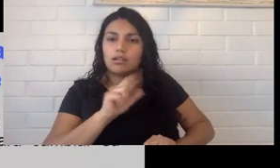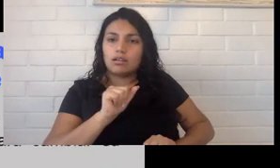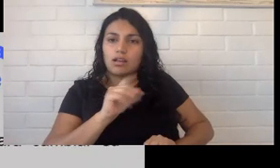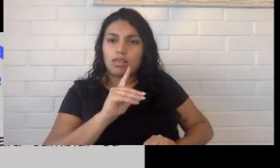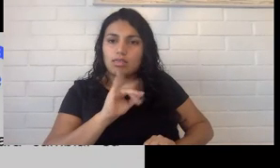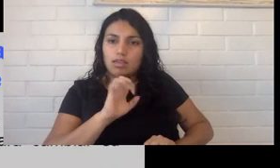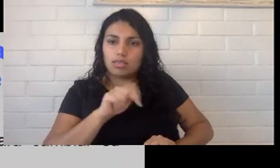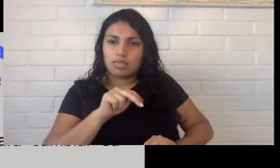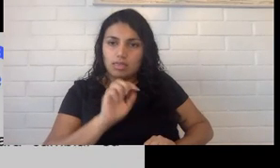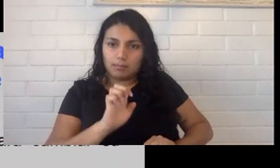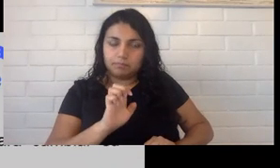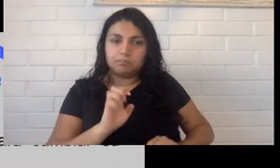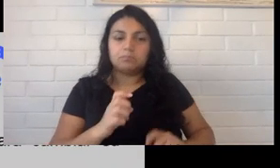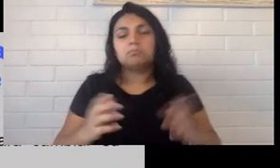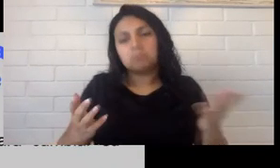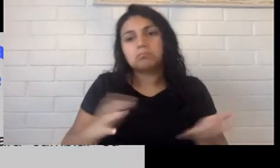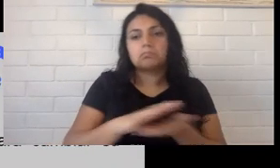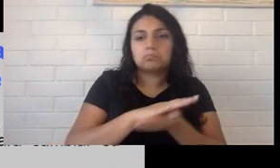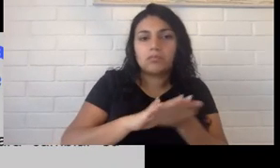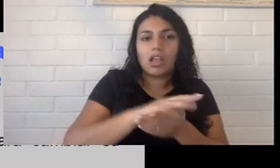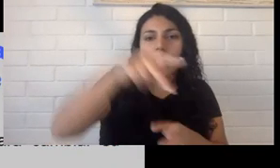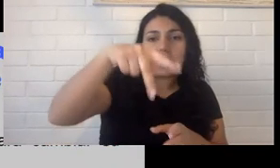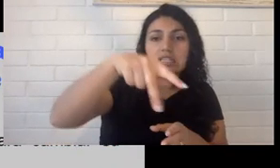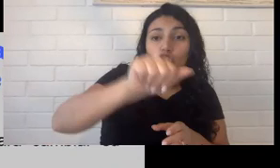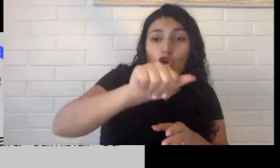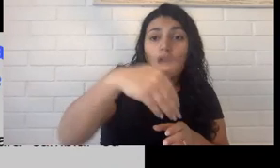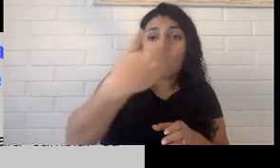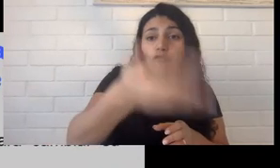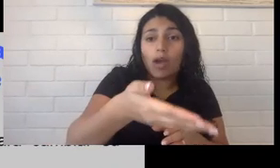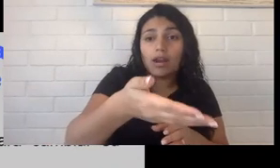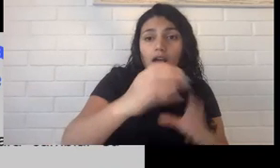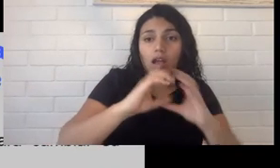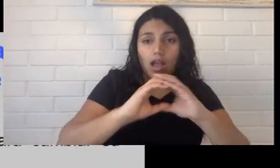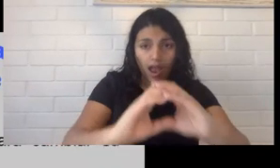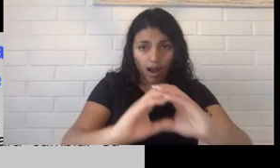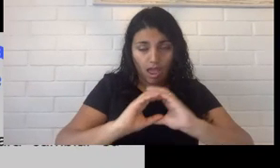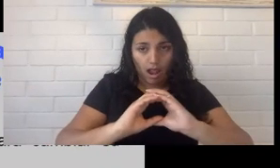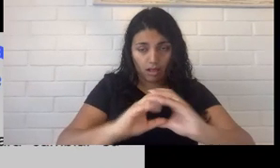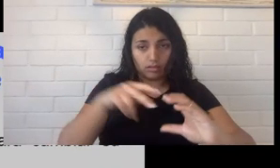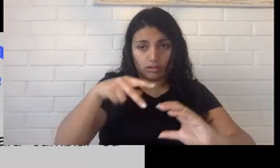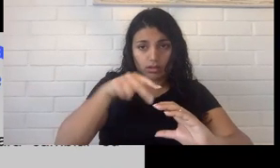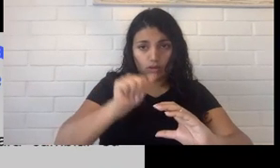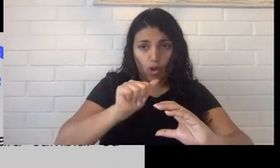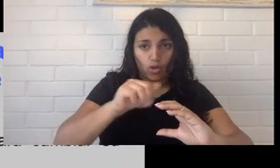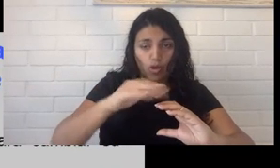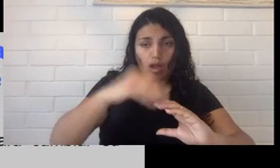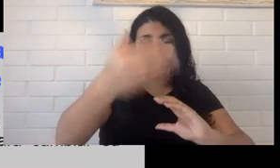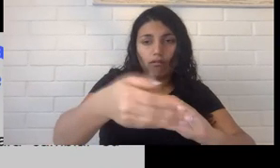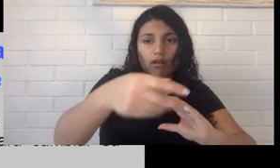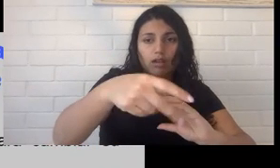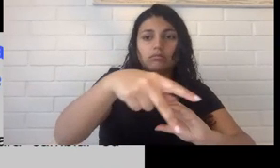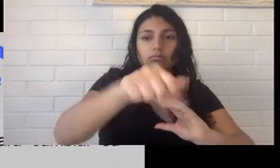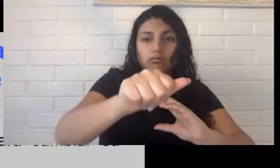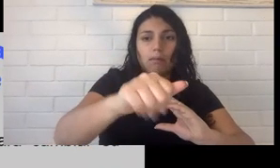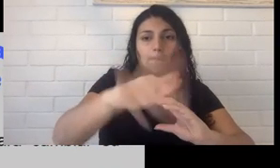En el caso del sodio, el sodio está más concentrado afuera. Si este fuera un canal de sodio, entonces va a